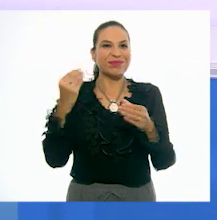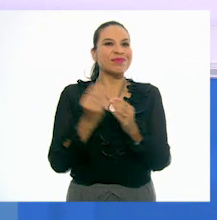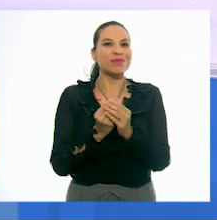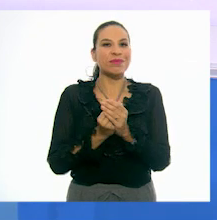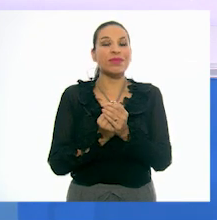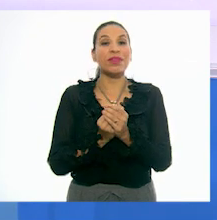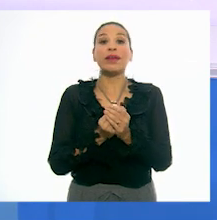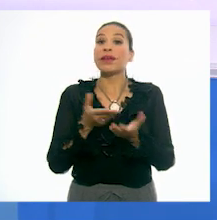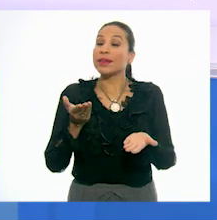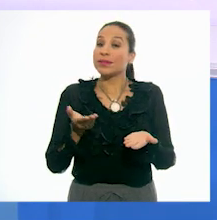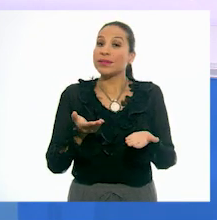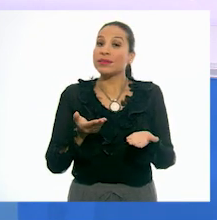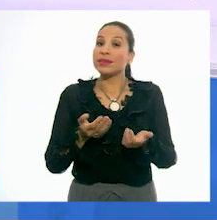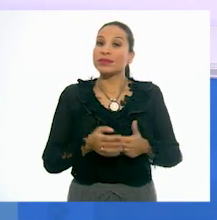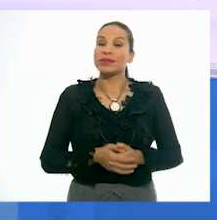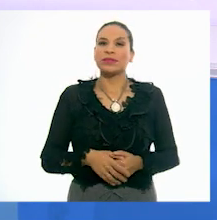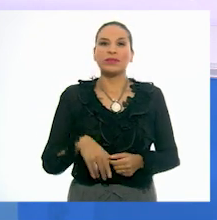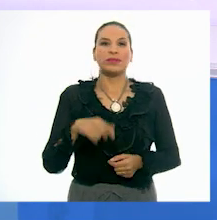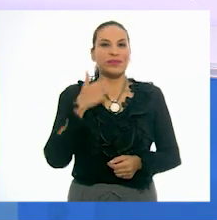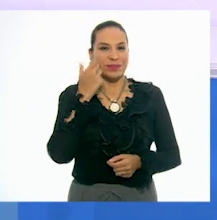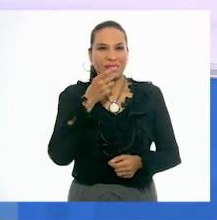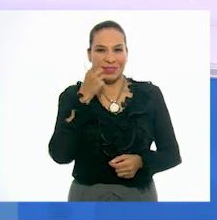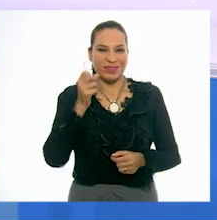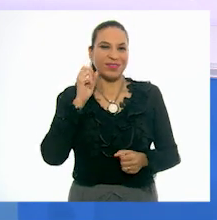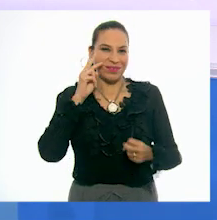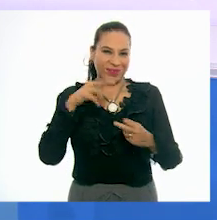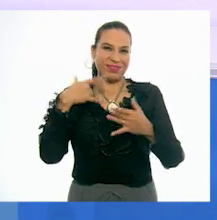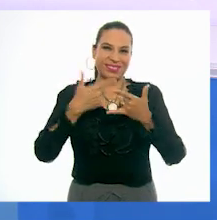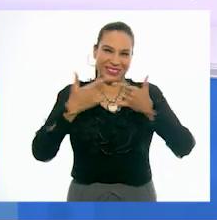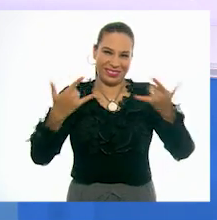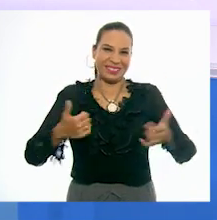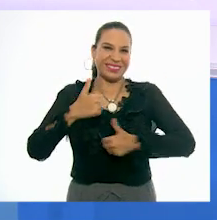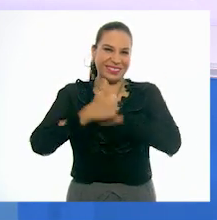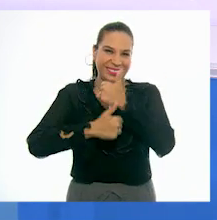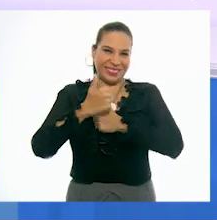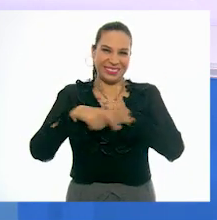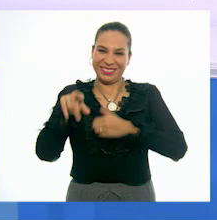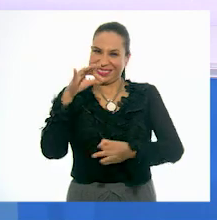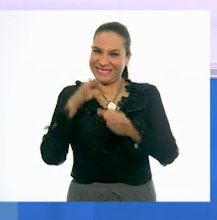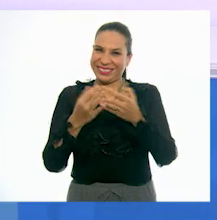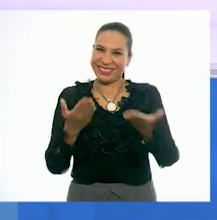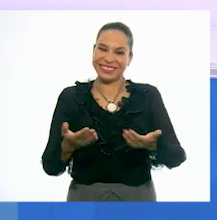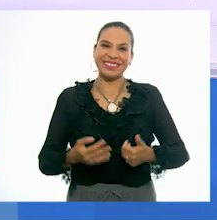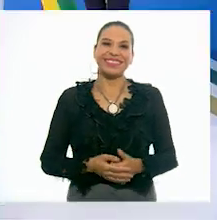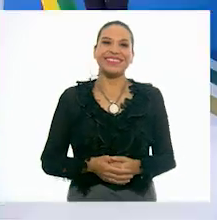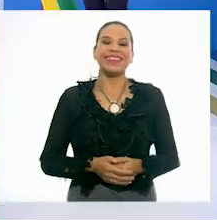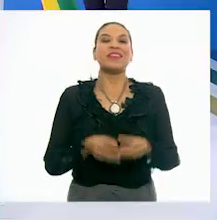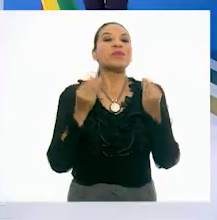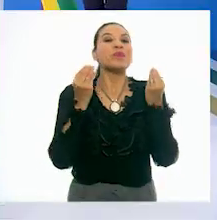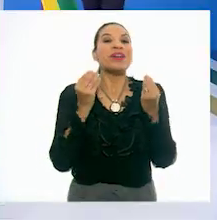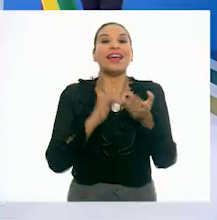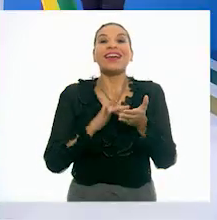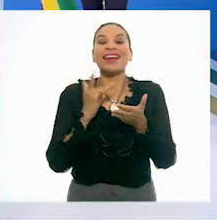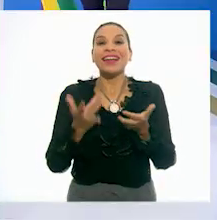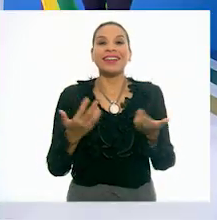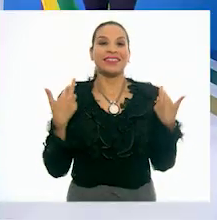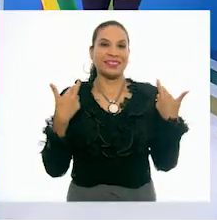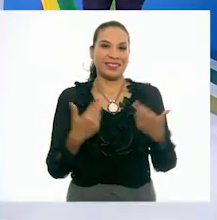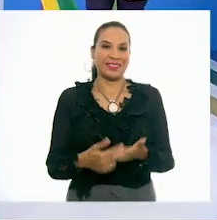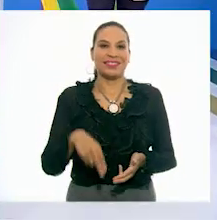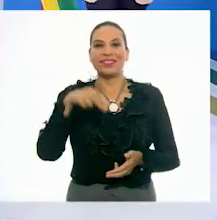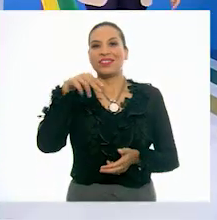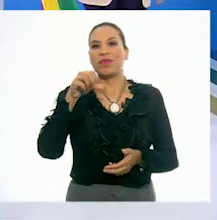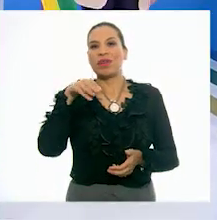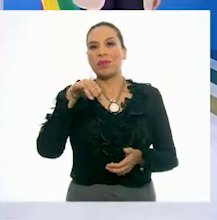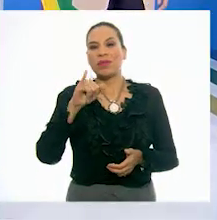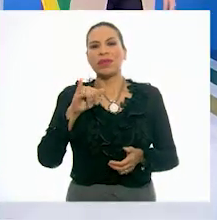clase. Quise decir, nos vemos en el historiatón. Estén listos. Muchísimas gracias a la maestra